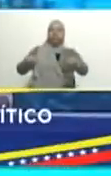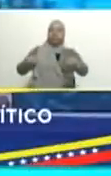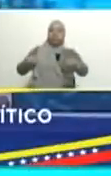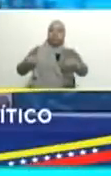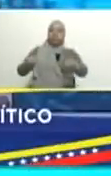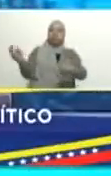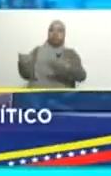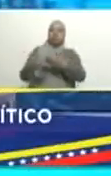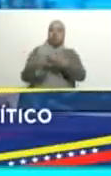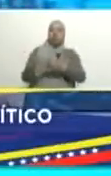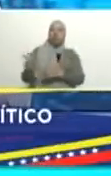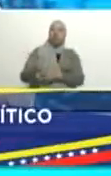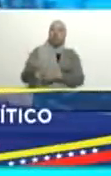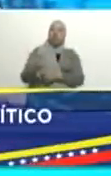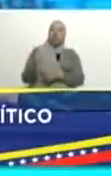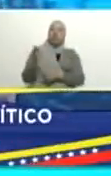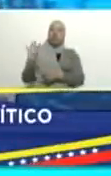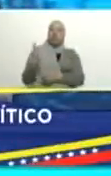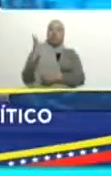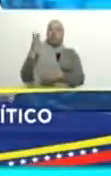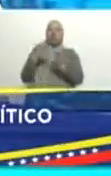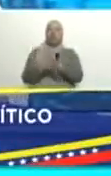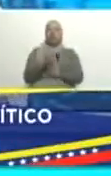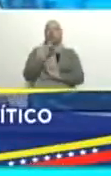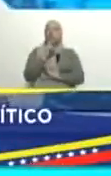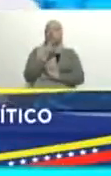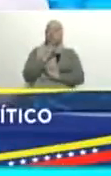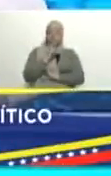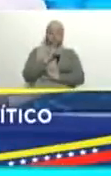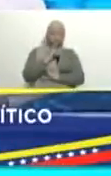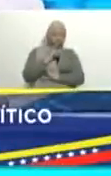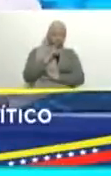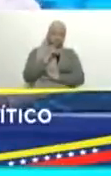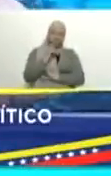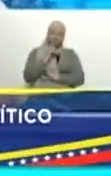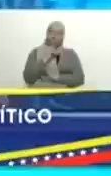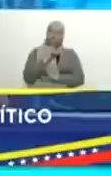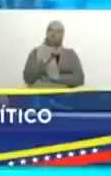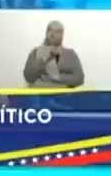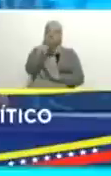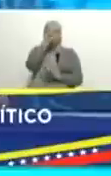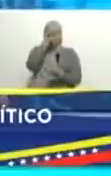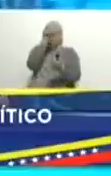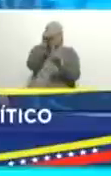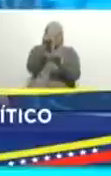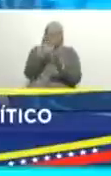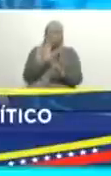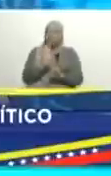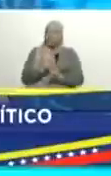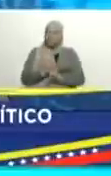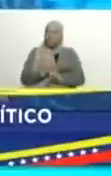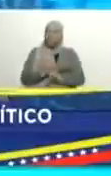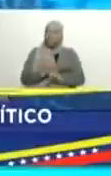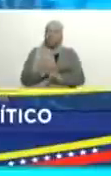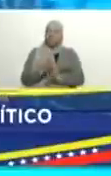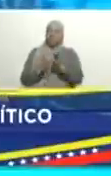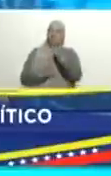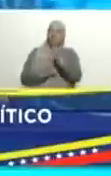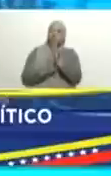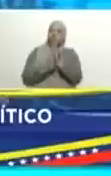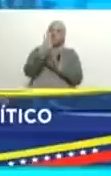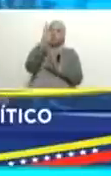consenso. Y el cuarto consenso, quizás el más difícil de lograr, pero lo vamos a lograr, es la